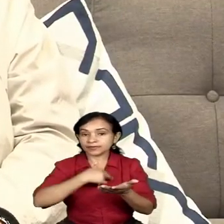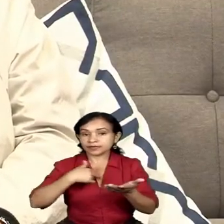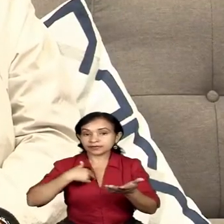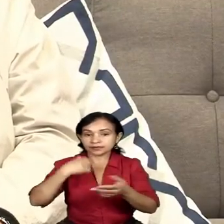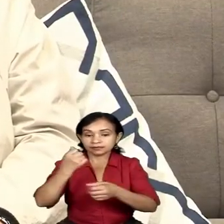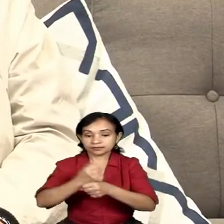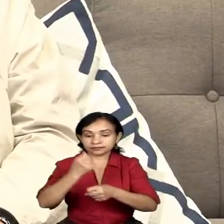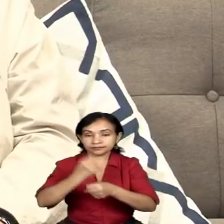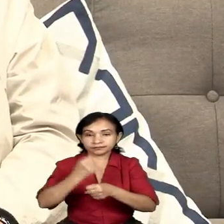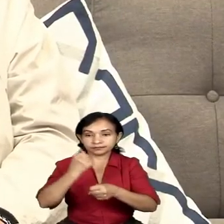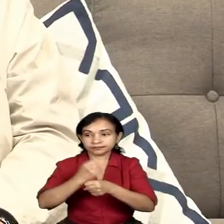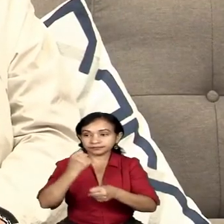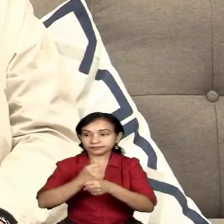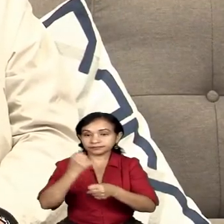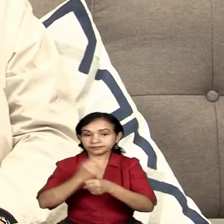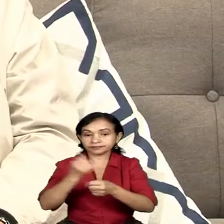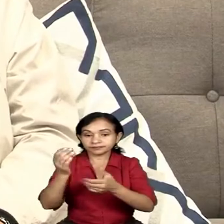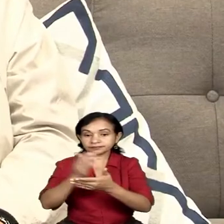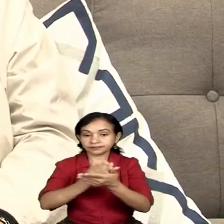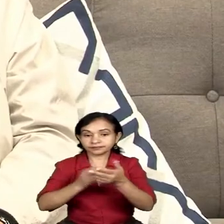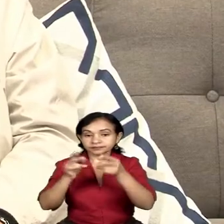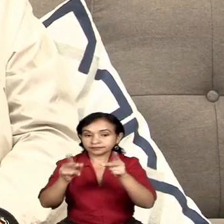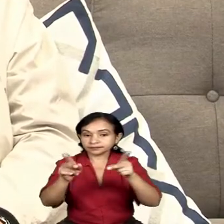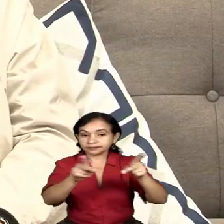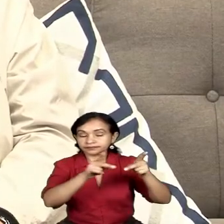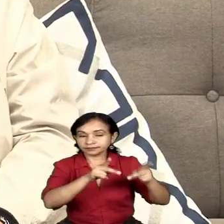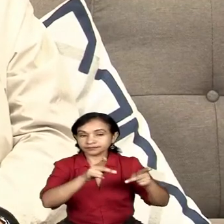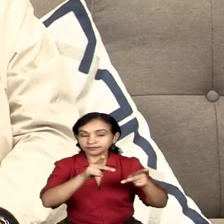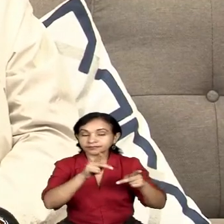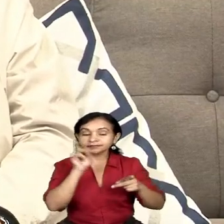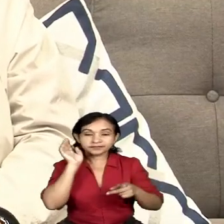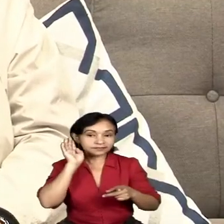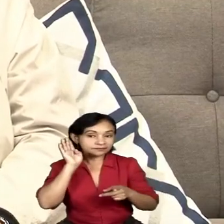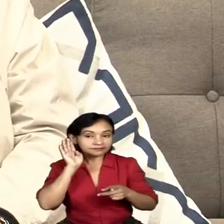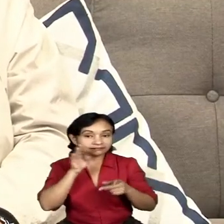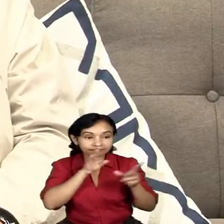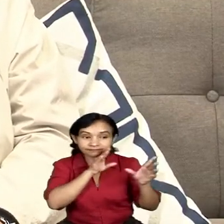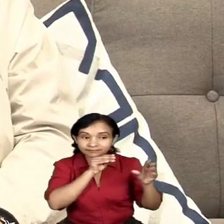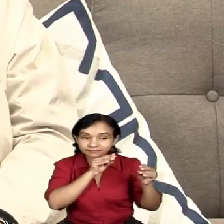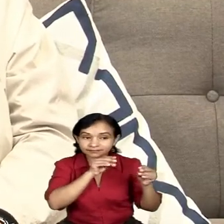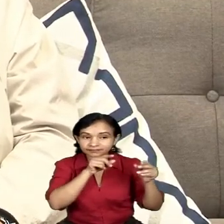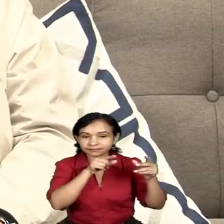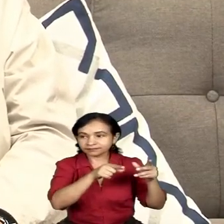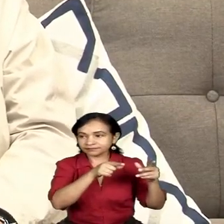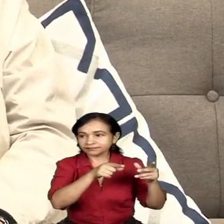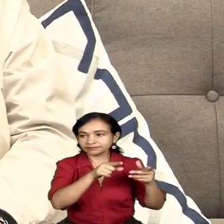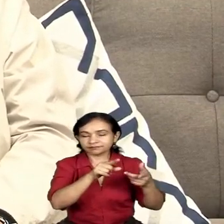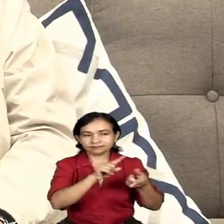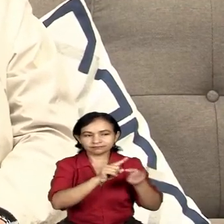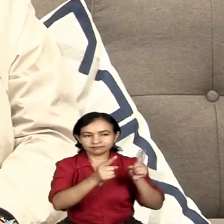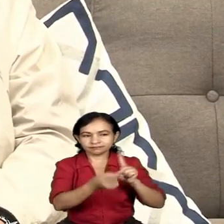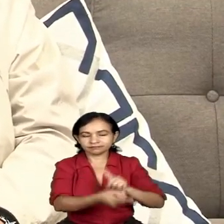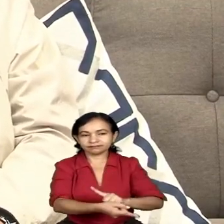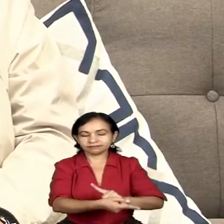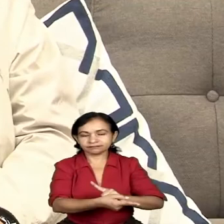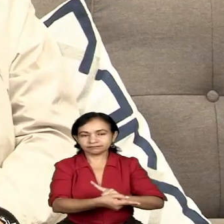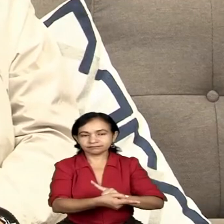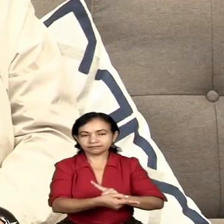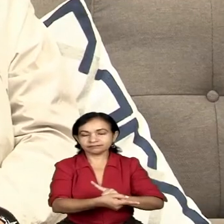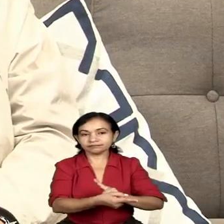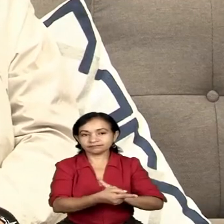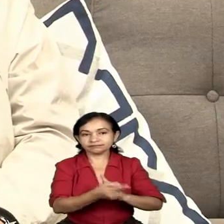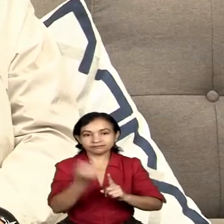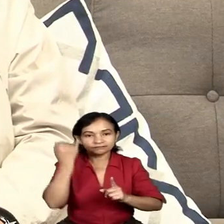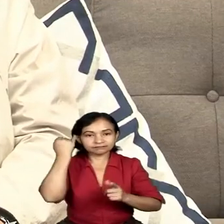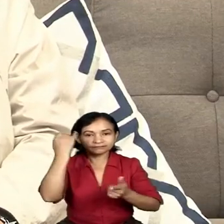trabajo con algunos oficiales de la Guardia Nacional para que se levantaran contra la dictadura, lo